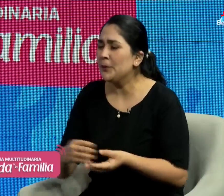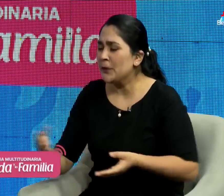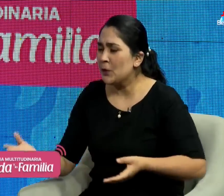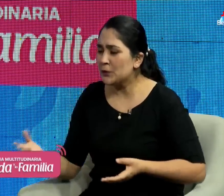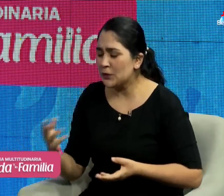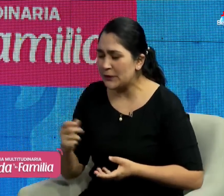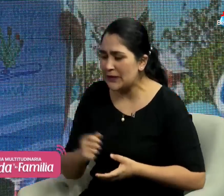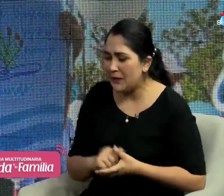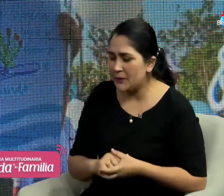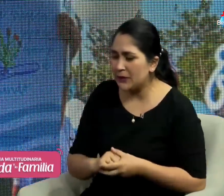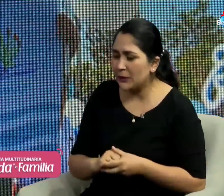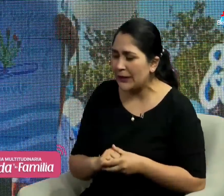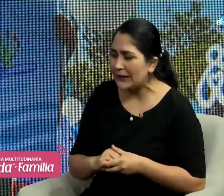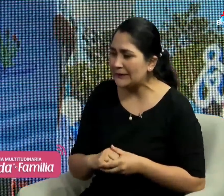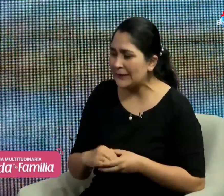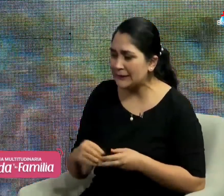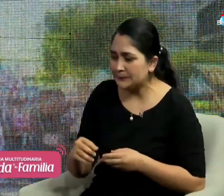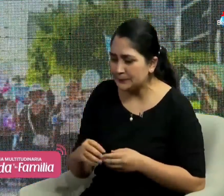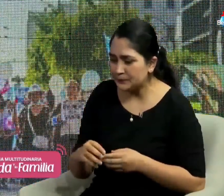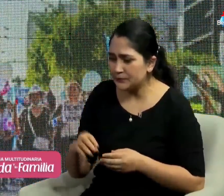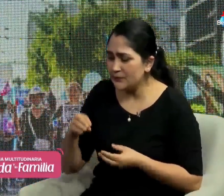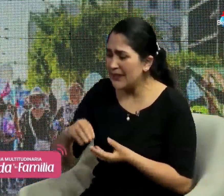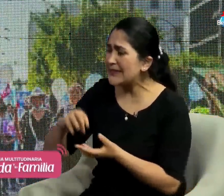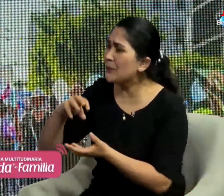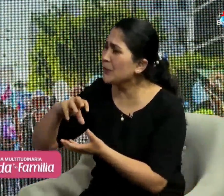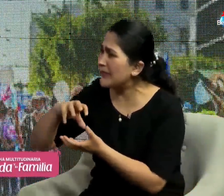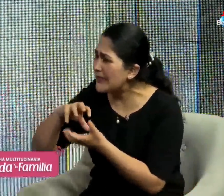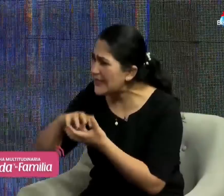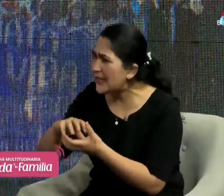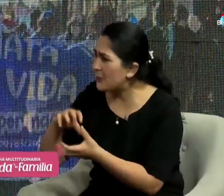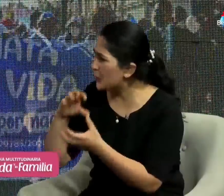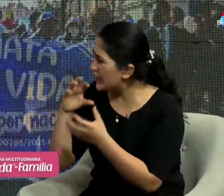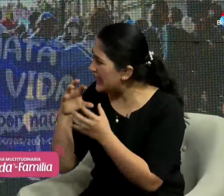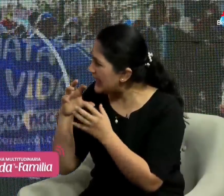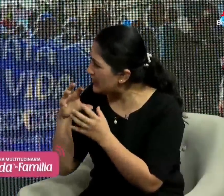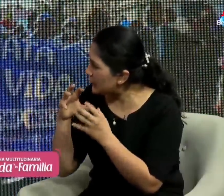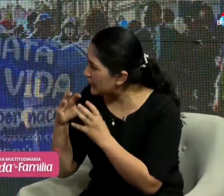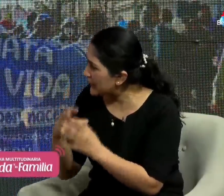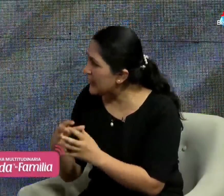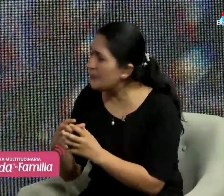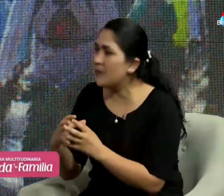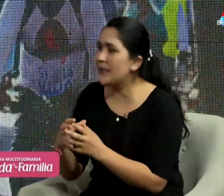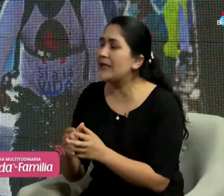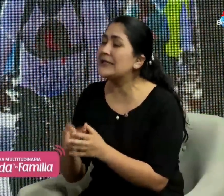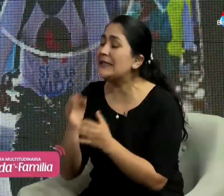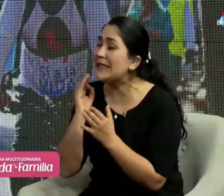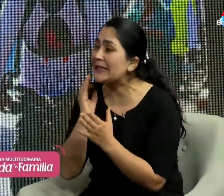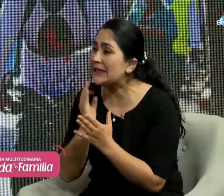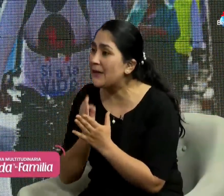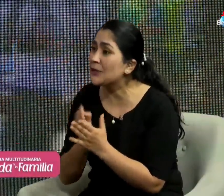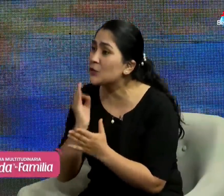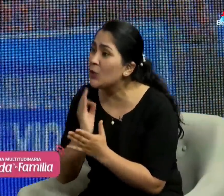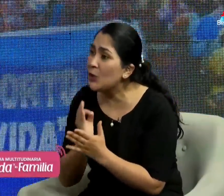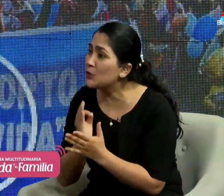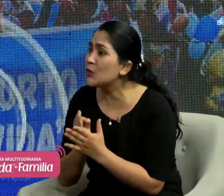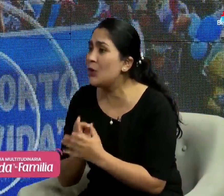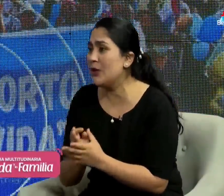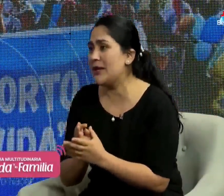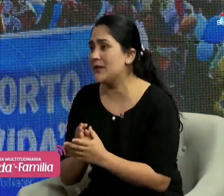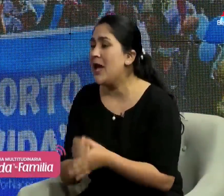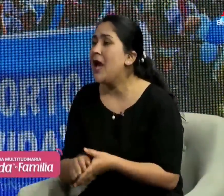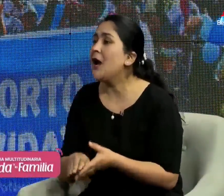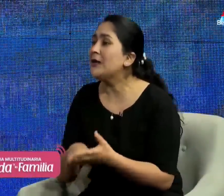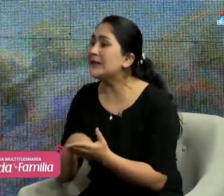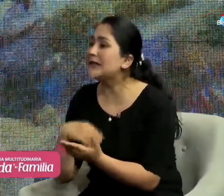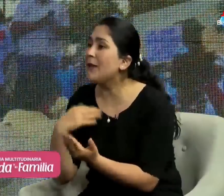¿no? Justo estaba viendo que antes se protegía, la prioridad era la proteger a la familia y se tenía que trabajar solo